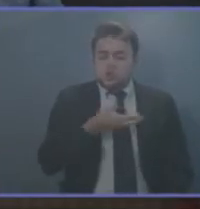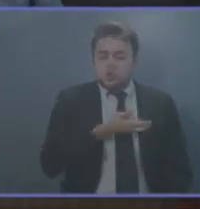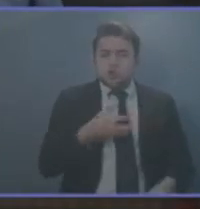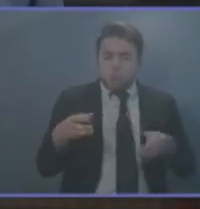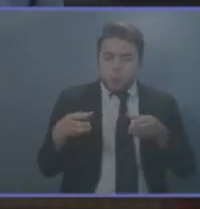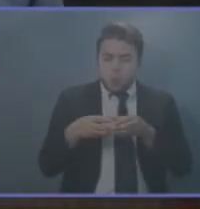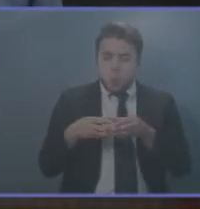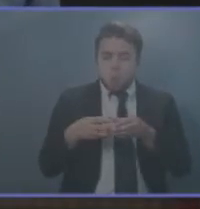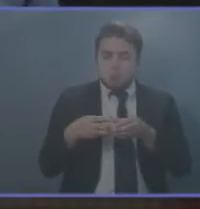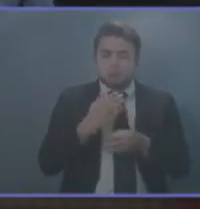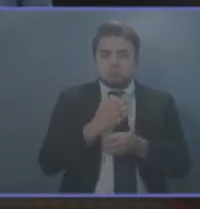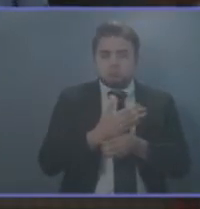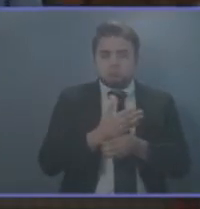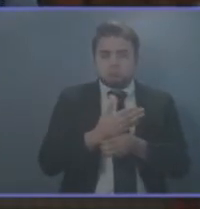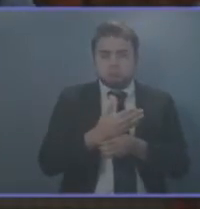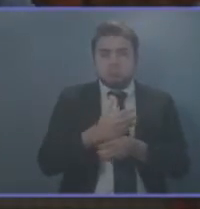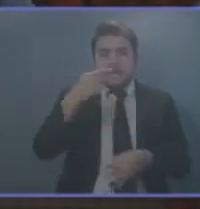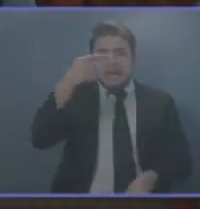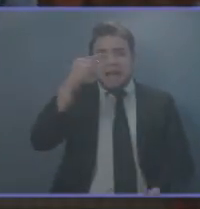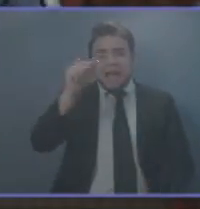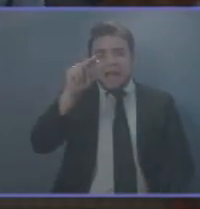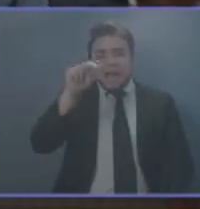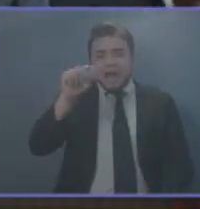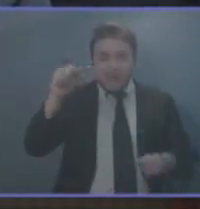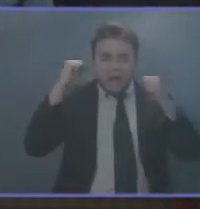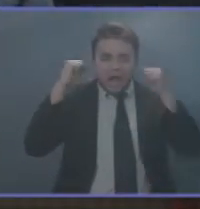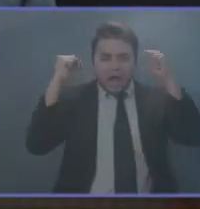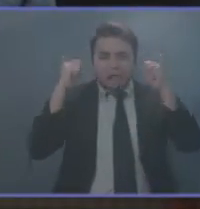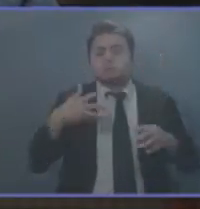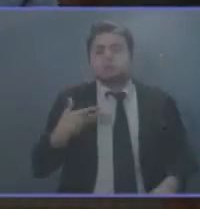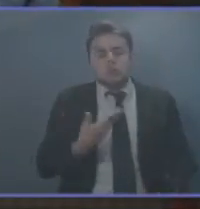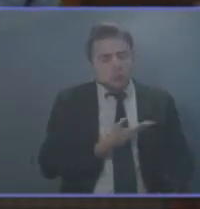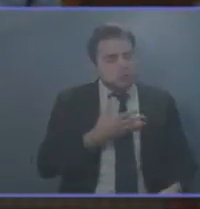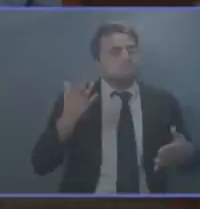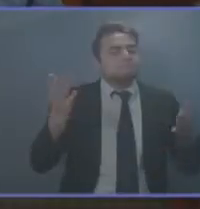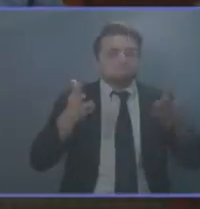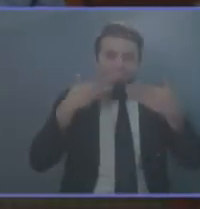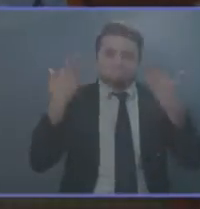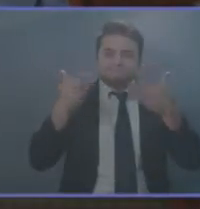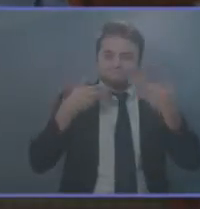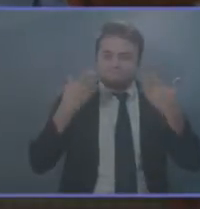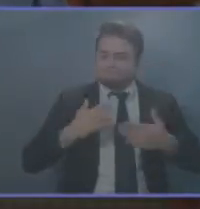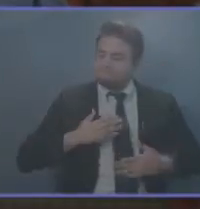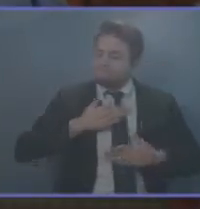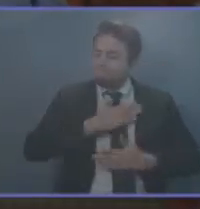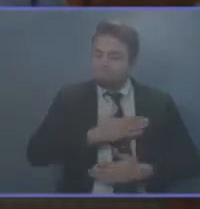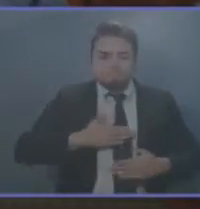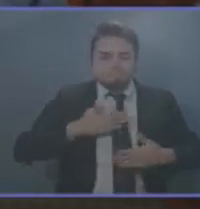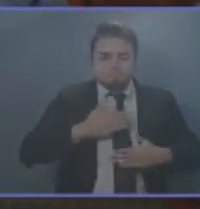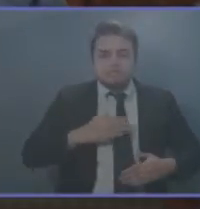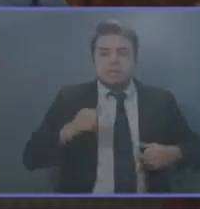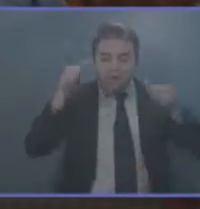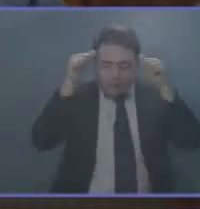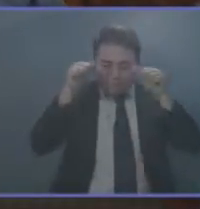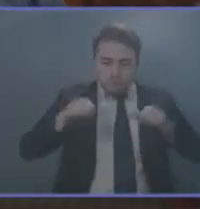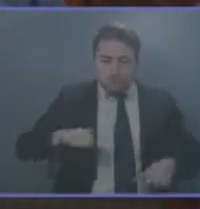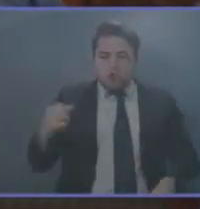Gana, el que hoy este día estemos aprobando este transitorio y poderle dar un